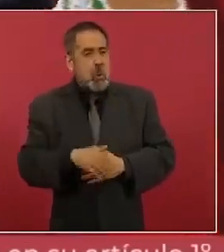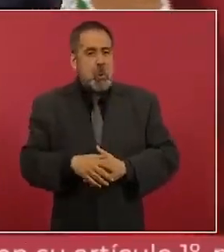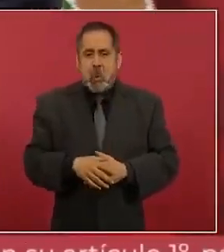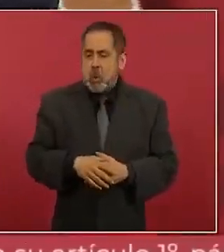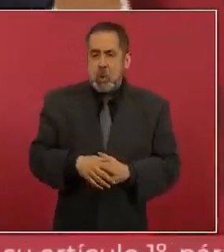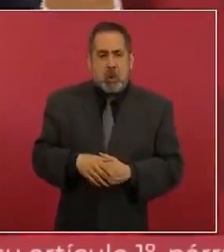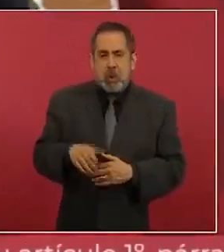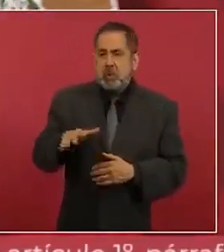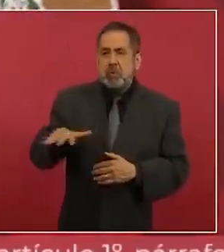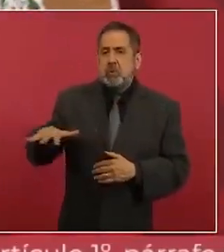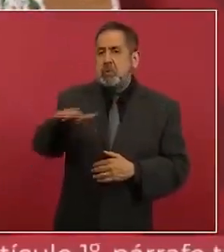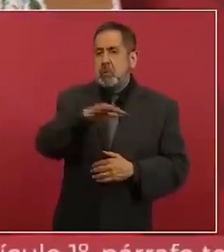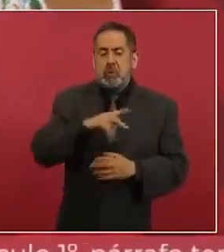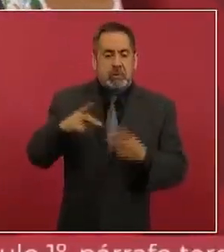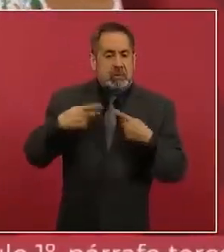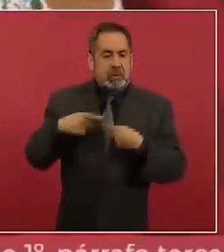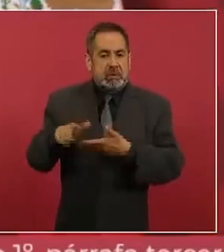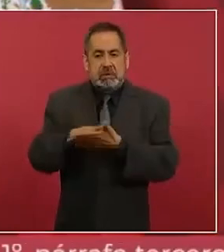era